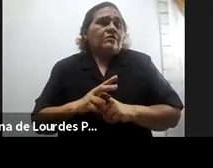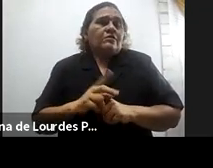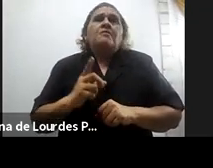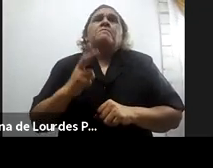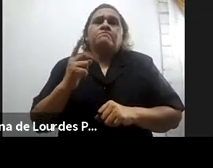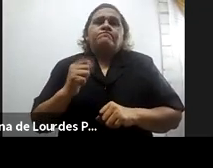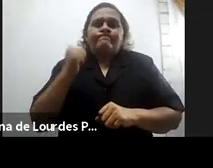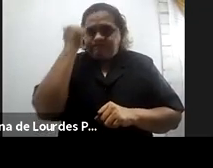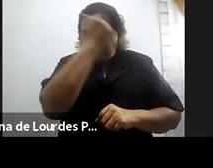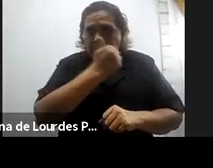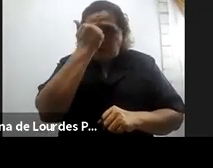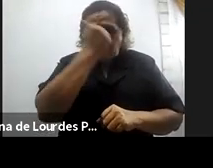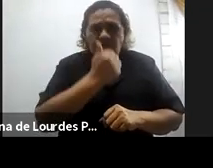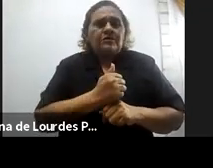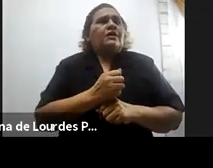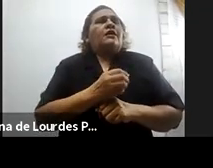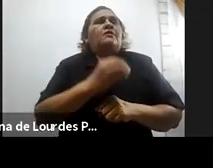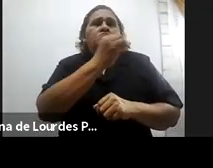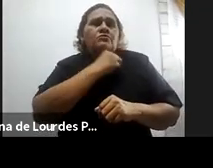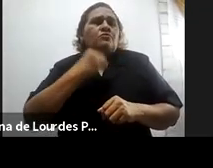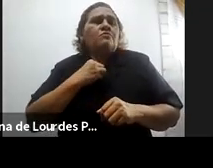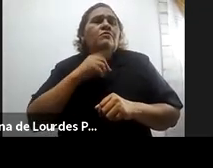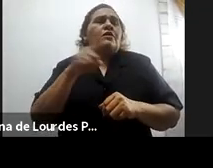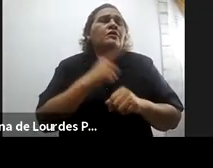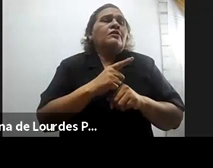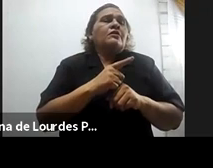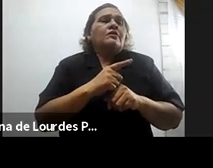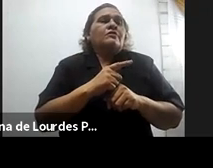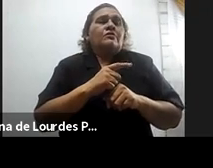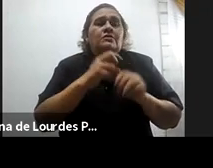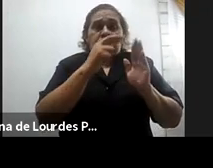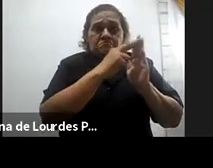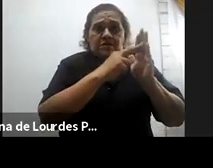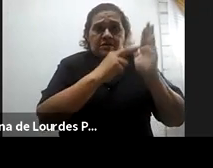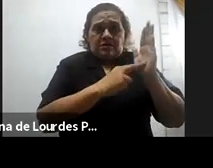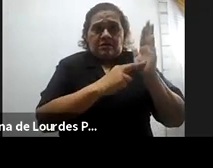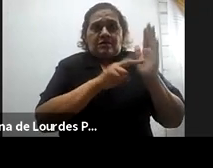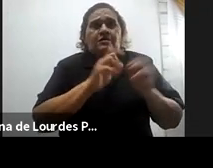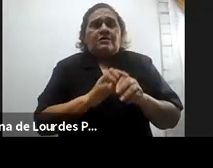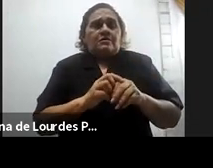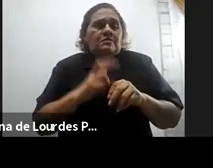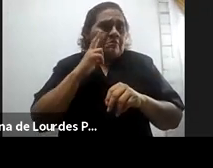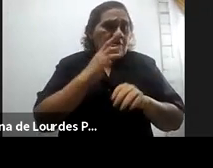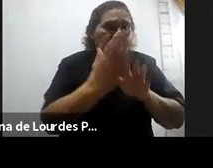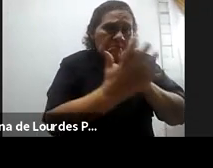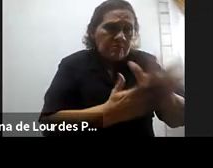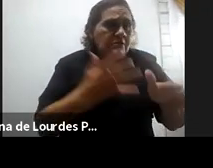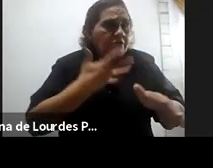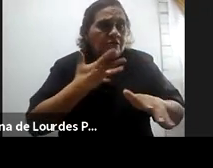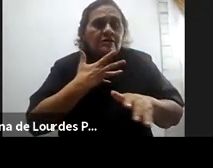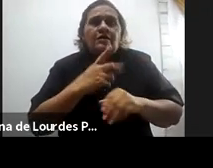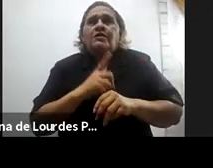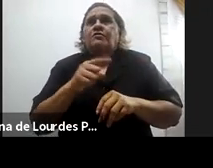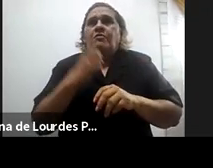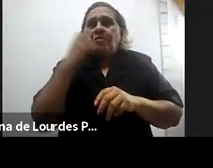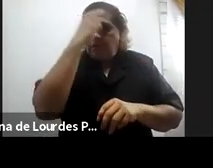valoración oportuna, cumplir con las revisiones y las medidas adecuadas de revisión del pie, contar con equipos de evaluación para